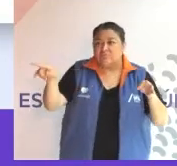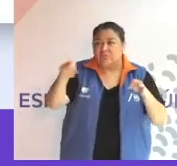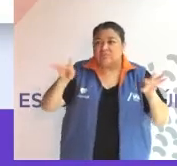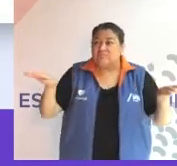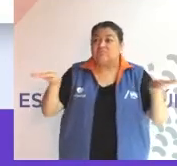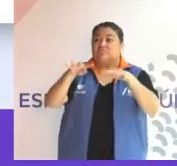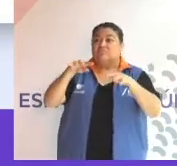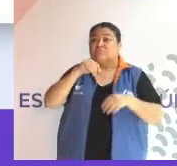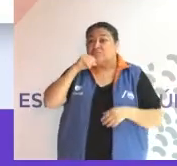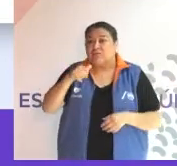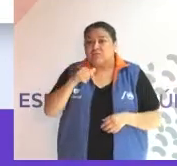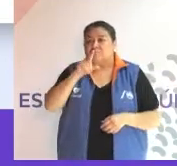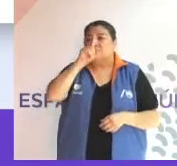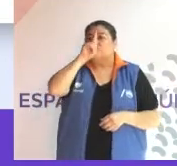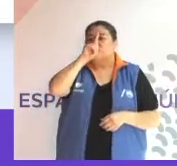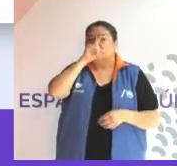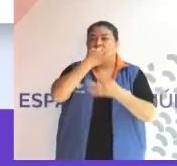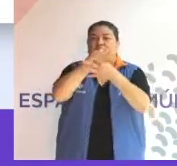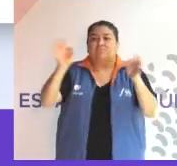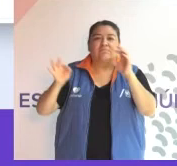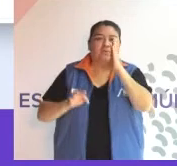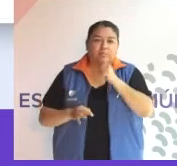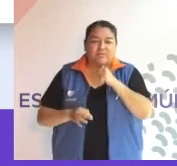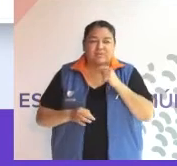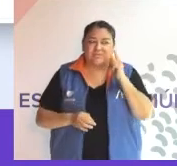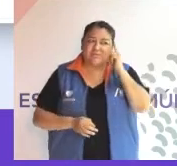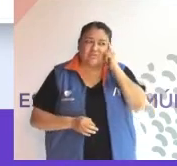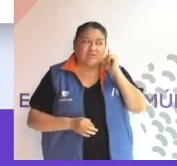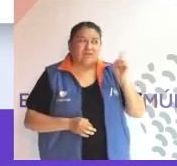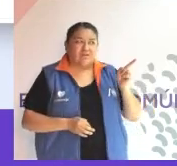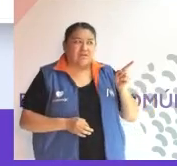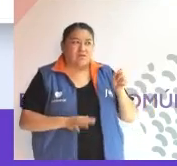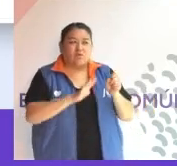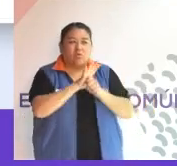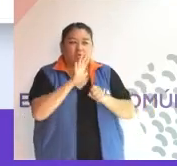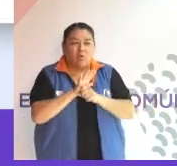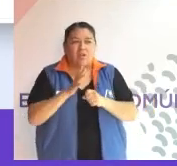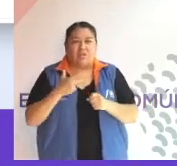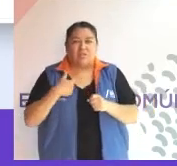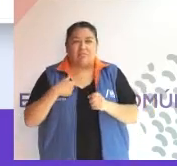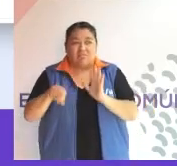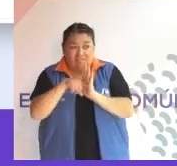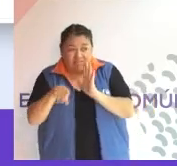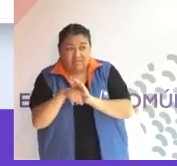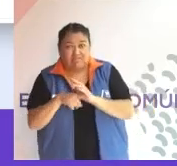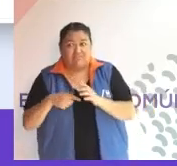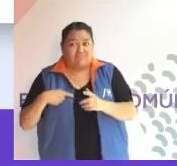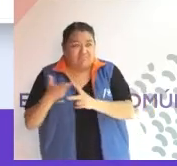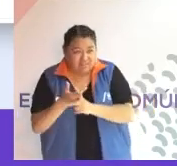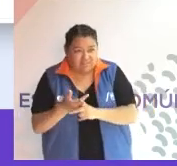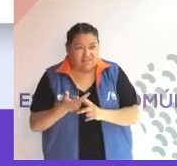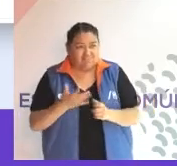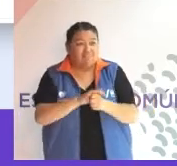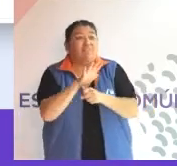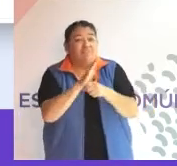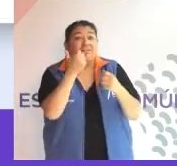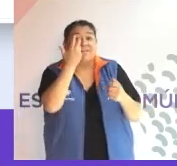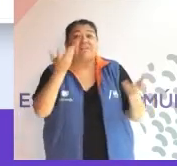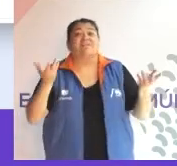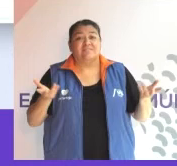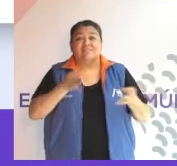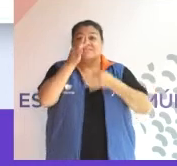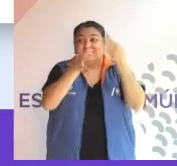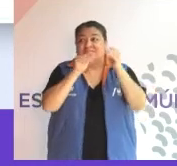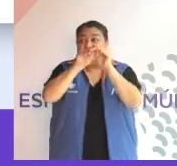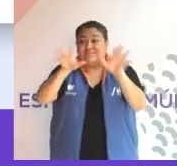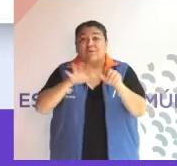noticia, pues no puedo dar la nota. Y yo pensé, ¿noticia en la página roja o qué clase de noticia quieres, no? Porque